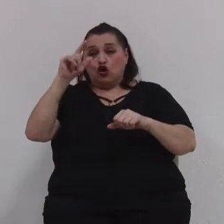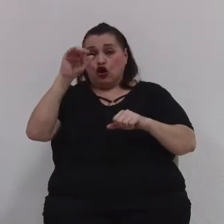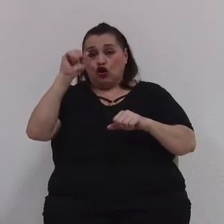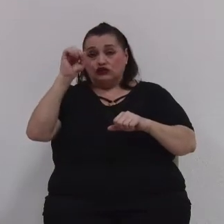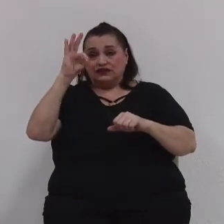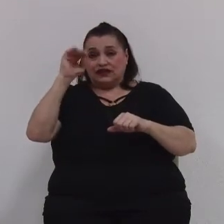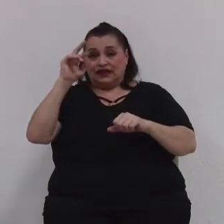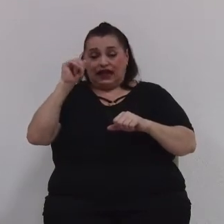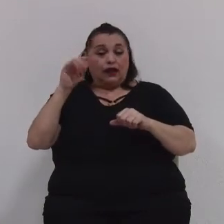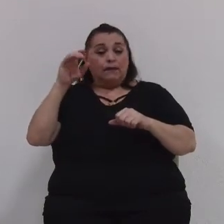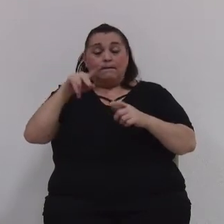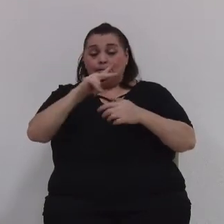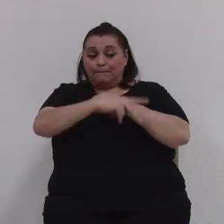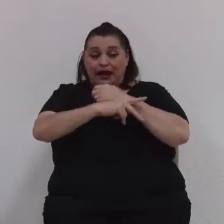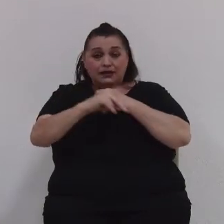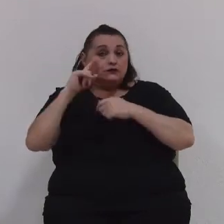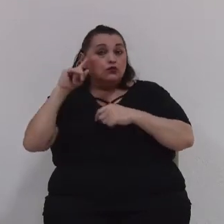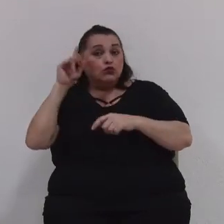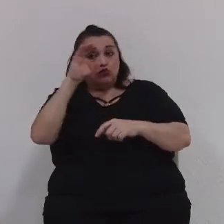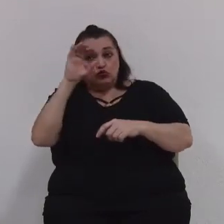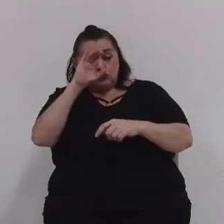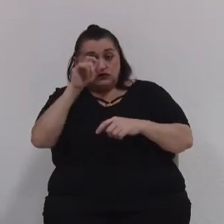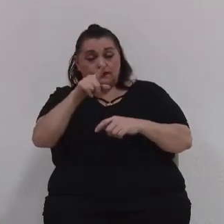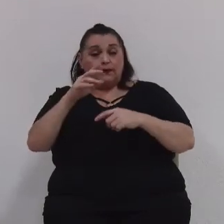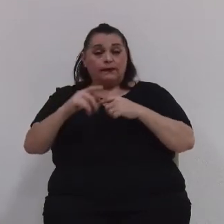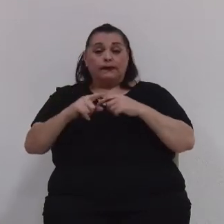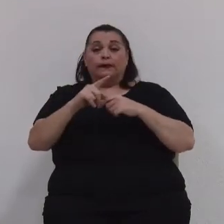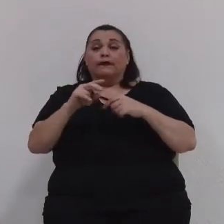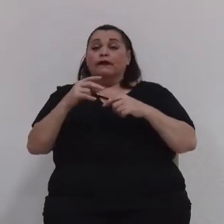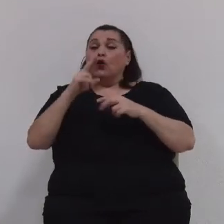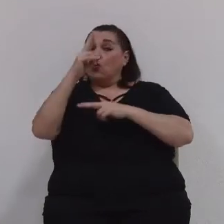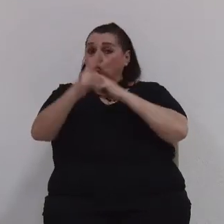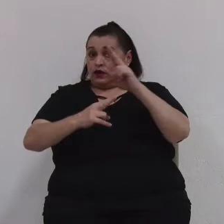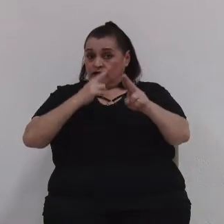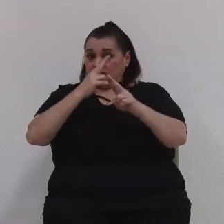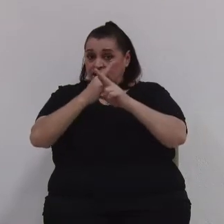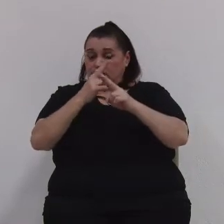hacer. Segundo, la infraestructura, la universalización